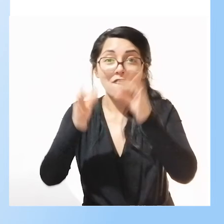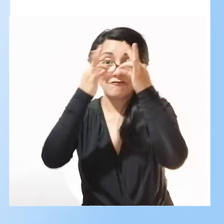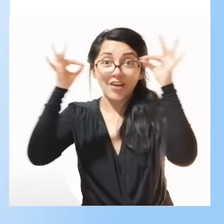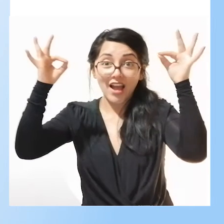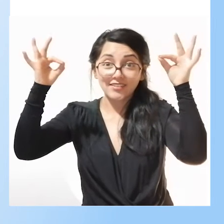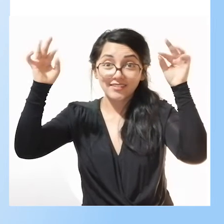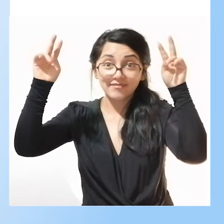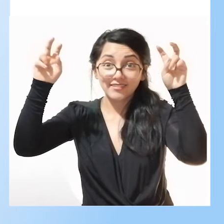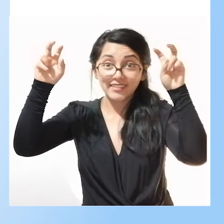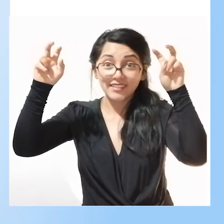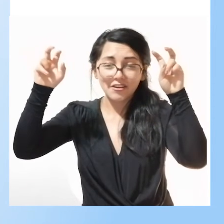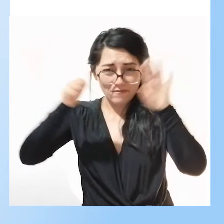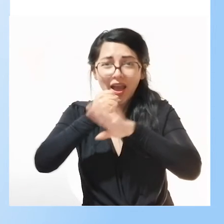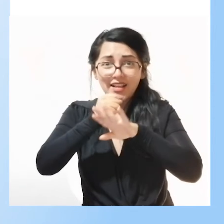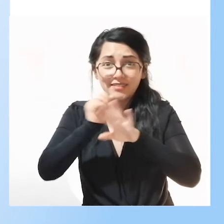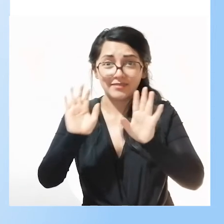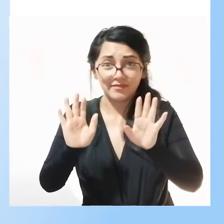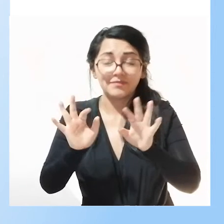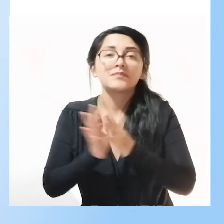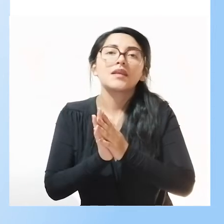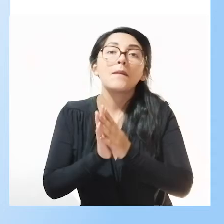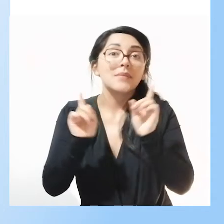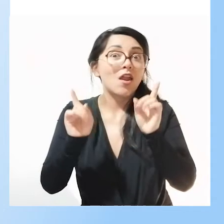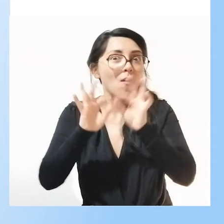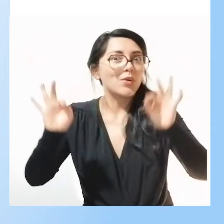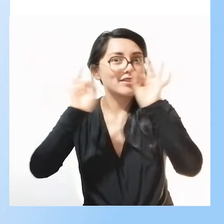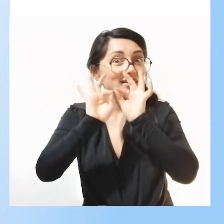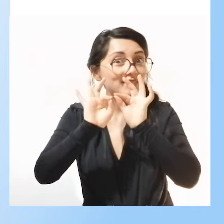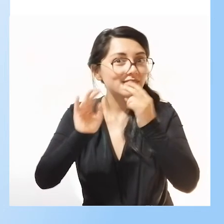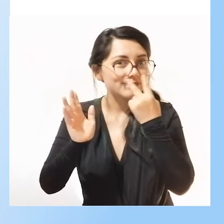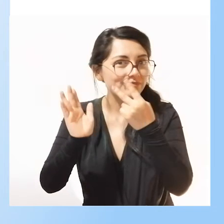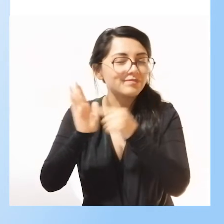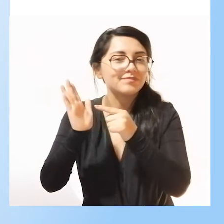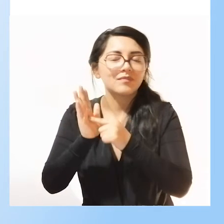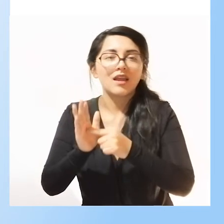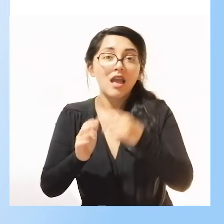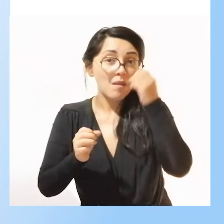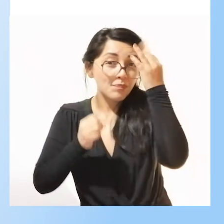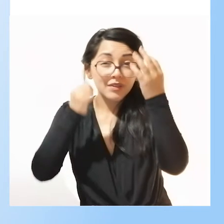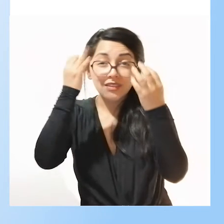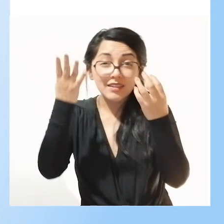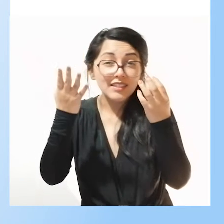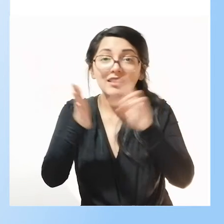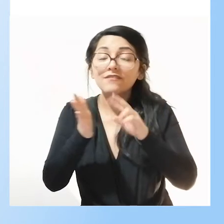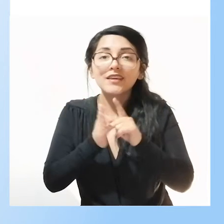simple, voy a plantear 2 cuestiones de gran relevancia. La innovación es